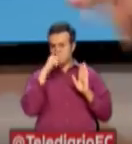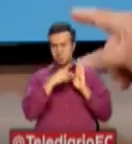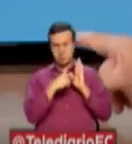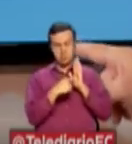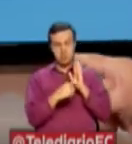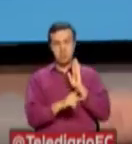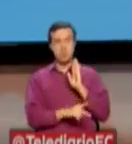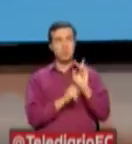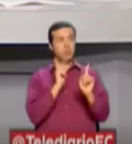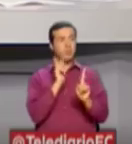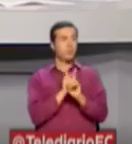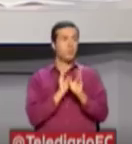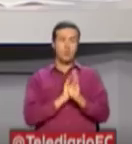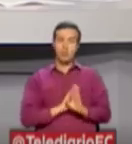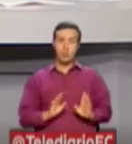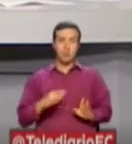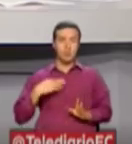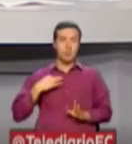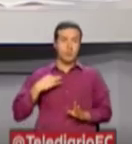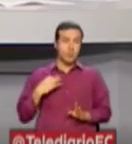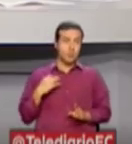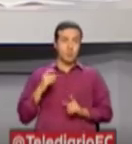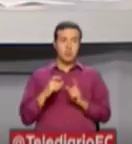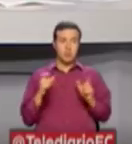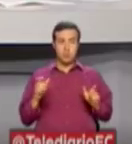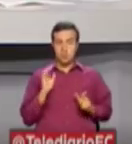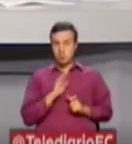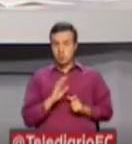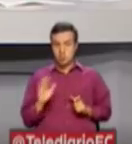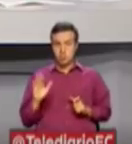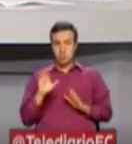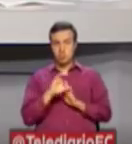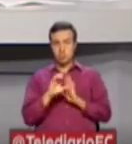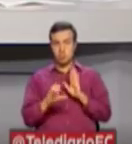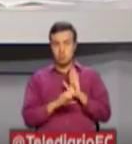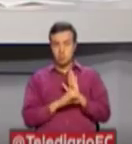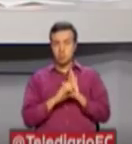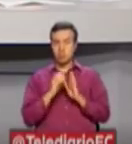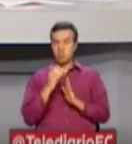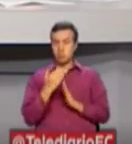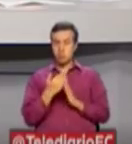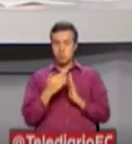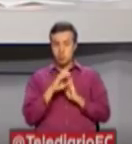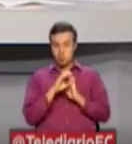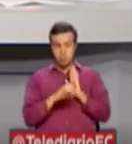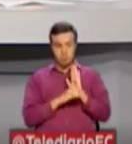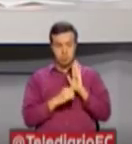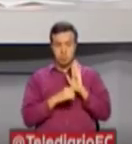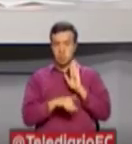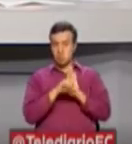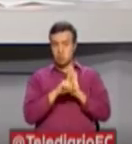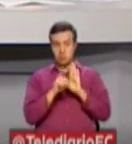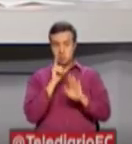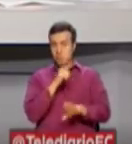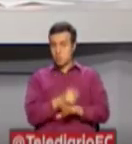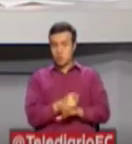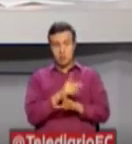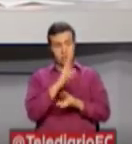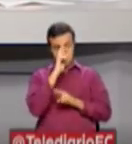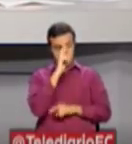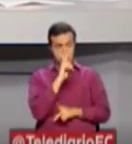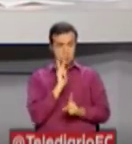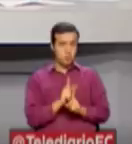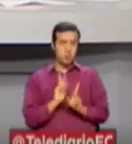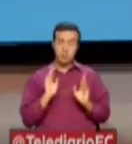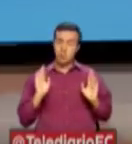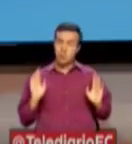de lohan en el marco de la voluntad popular en el marco de lo que la constitución nuestra carta magna y nuestras leyes implican por lo tanto simplemente de